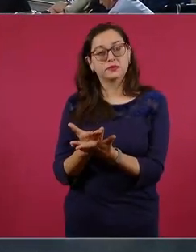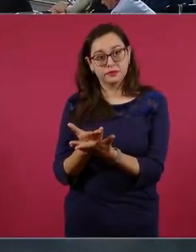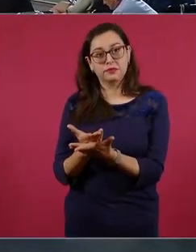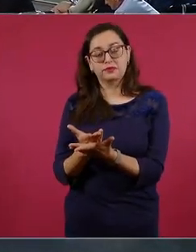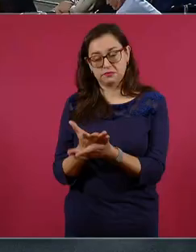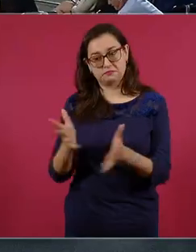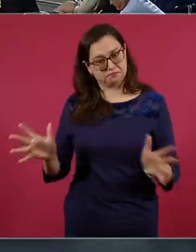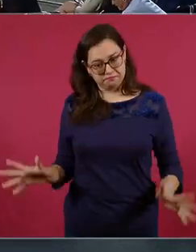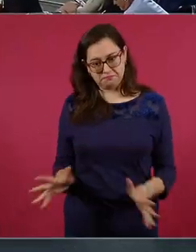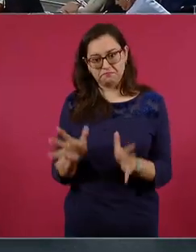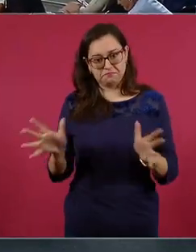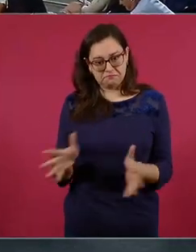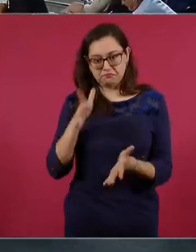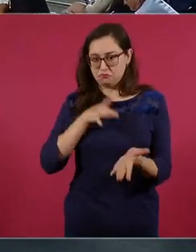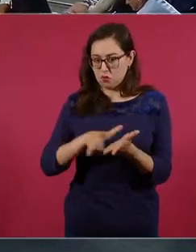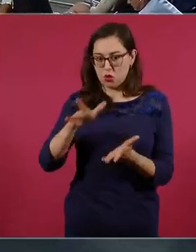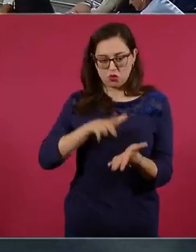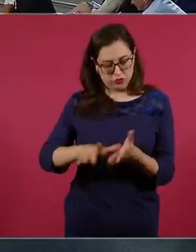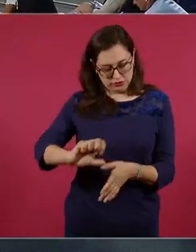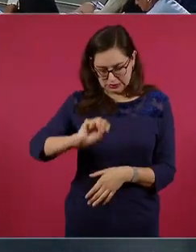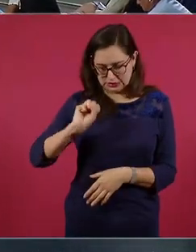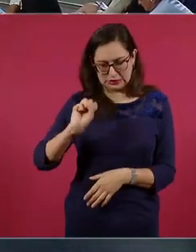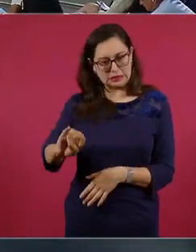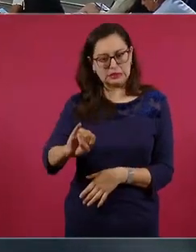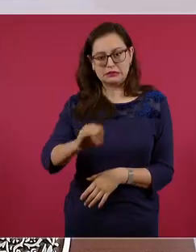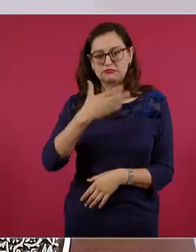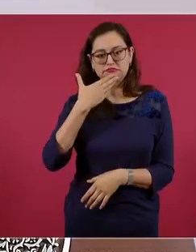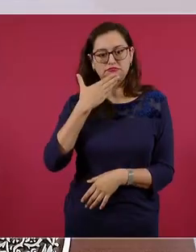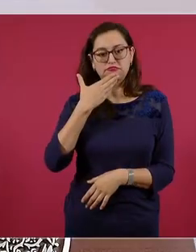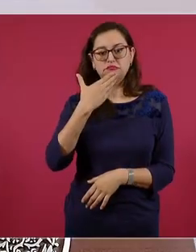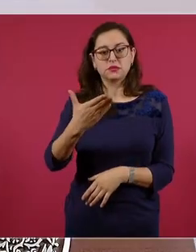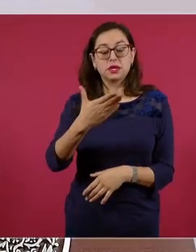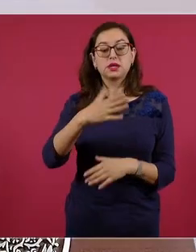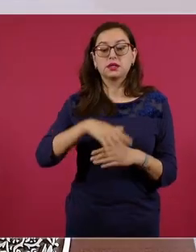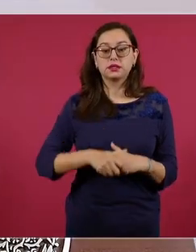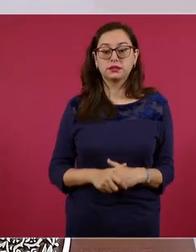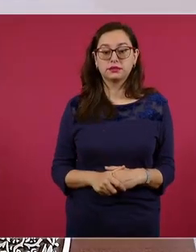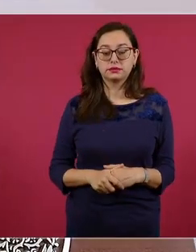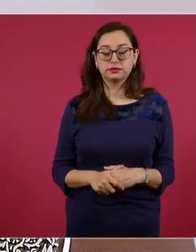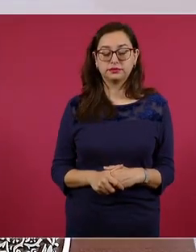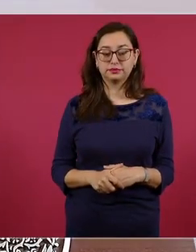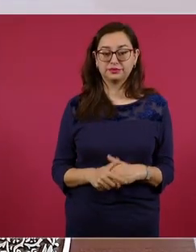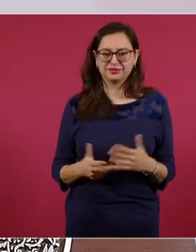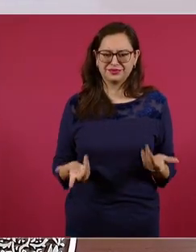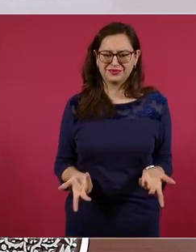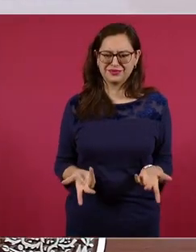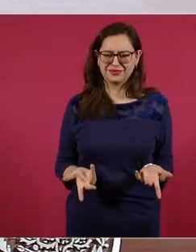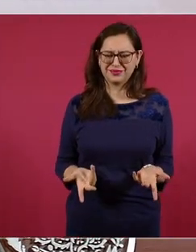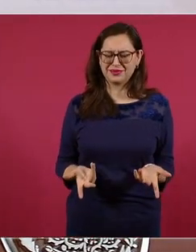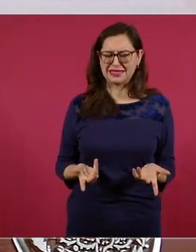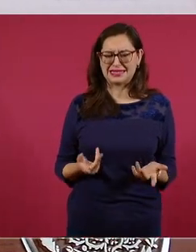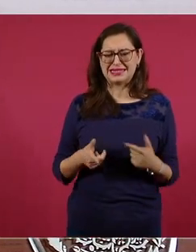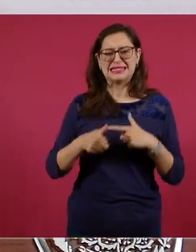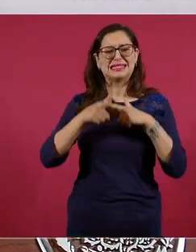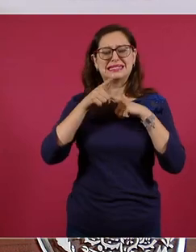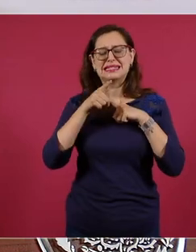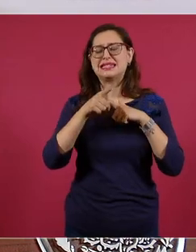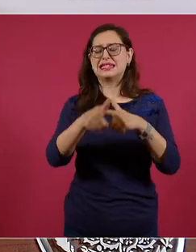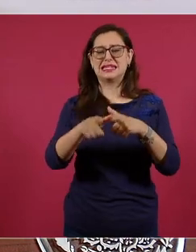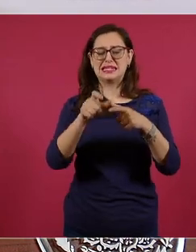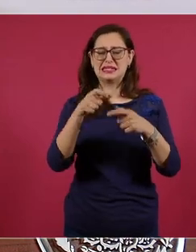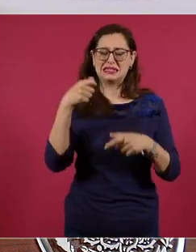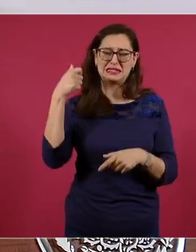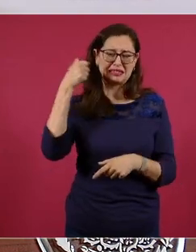hay que apoyarla para que no haya estos pretextos,